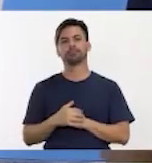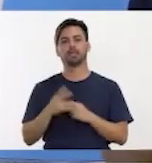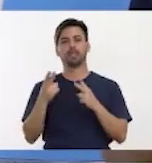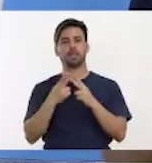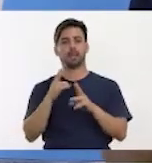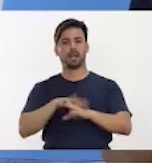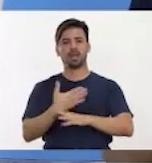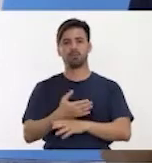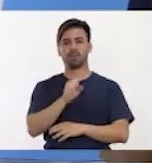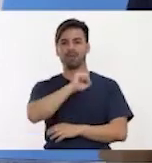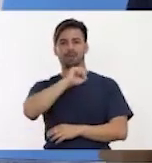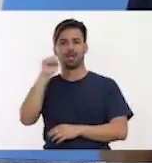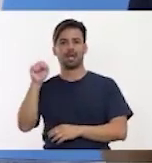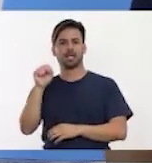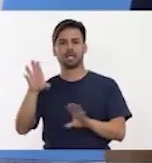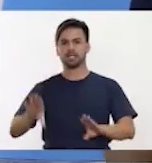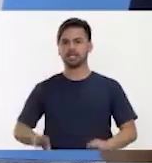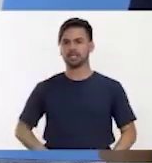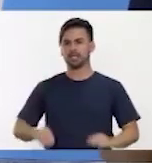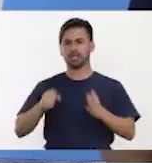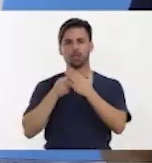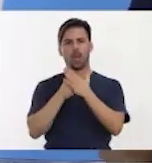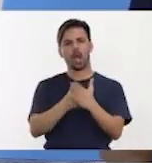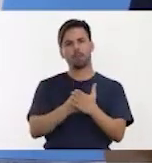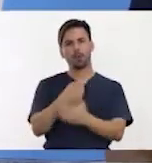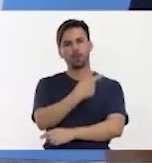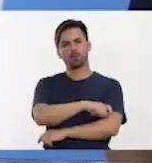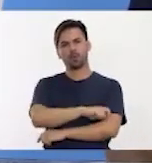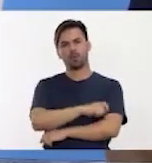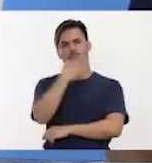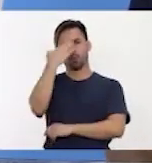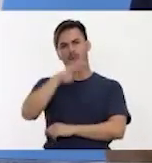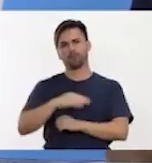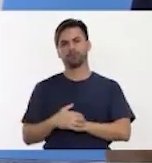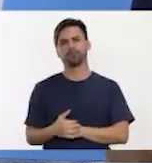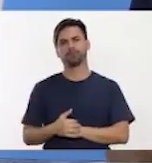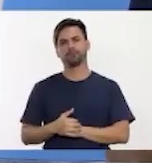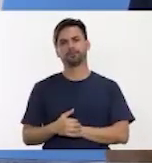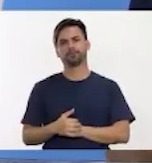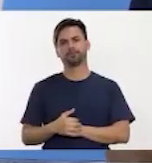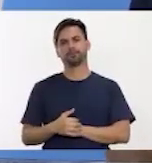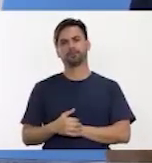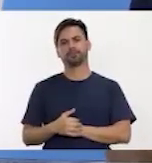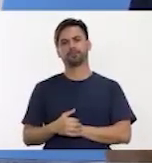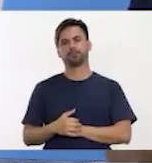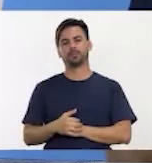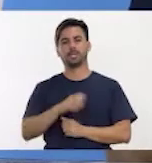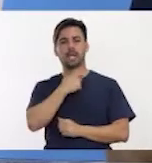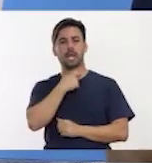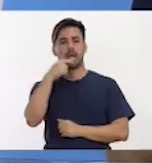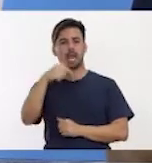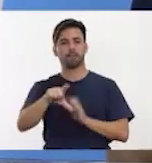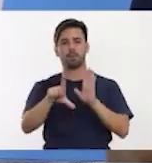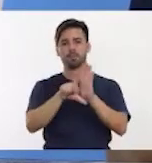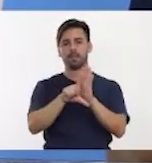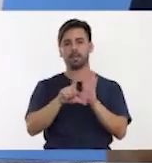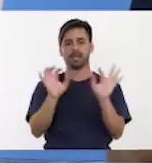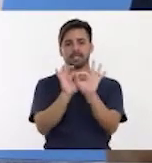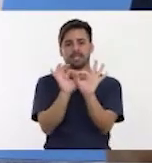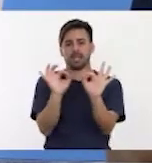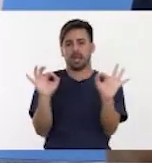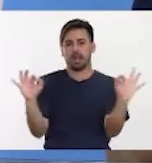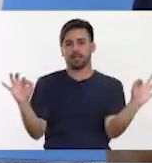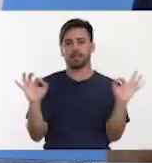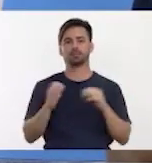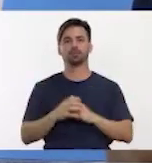para ganarse la simpatía y el apoyo del pueblo cubano. Me estoy refiriendo a medidas como la de